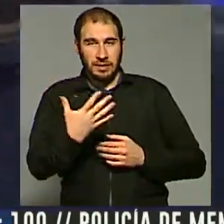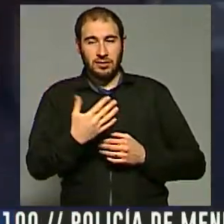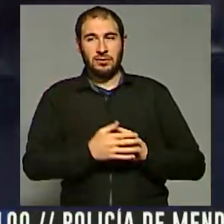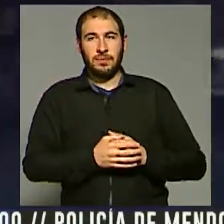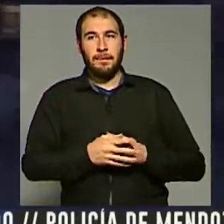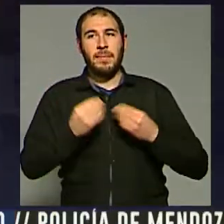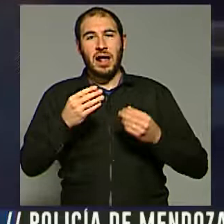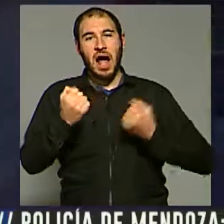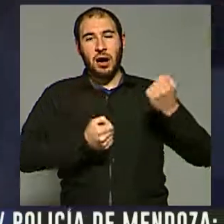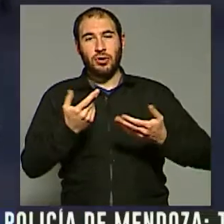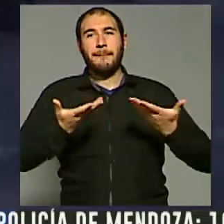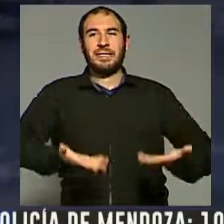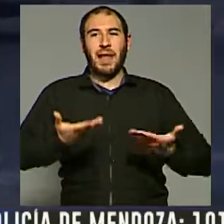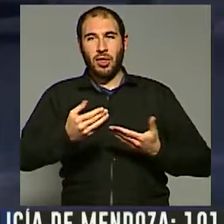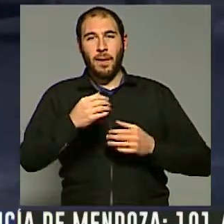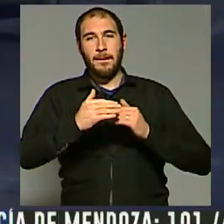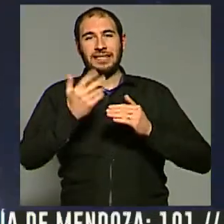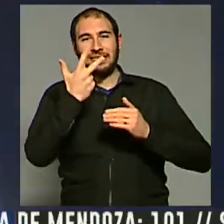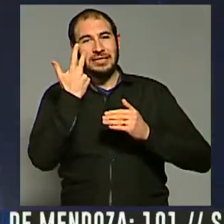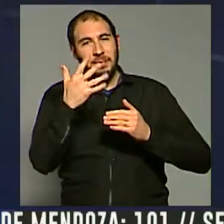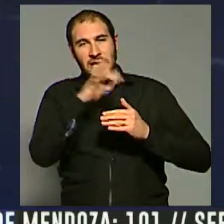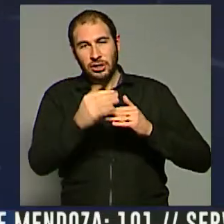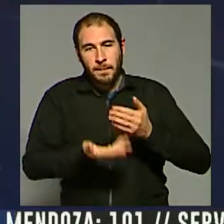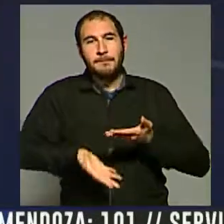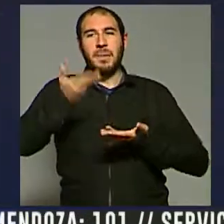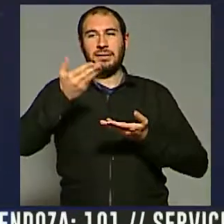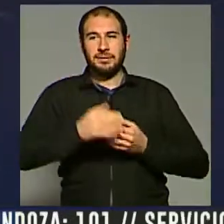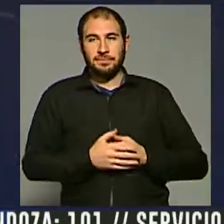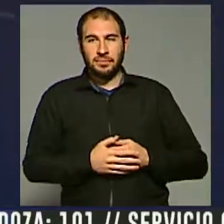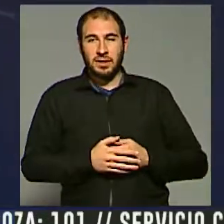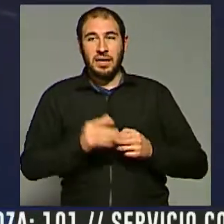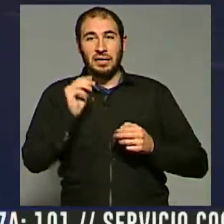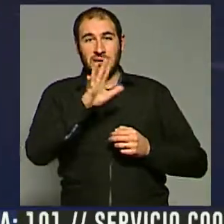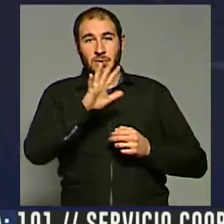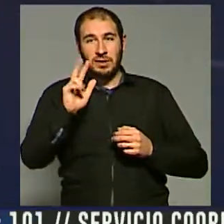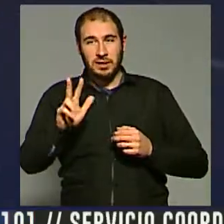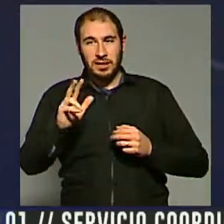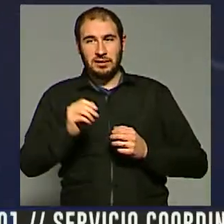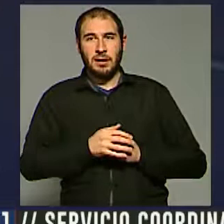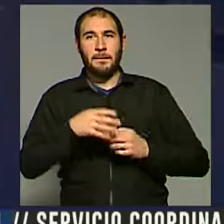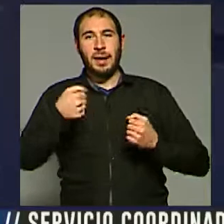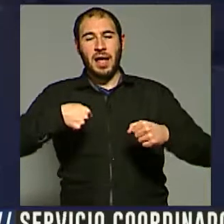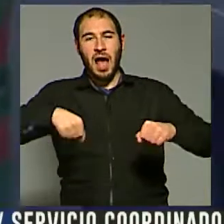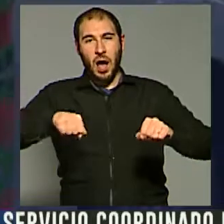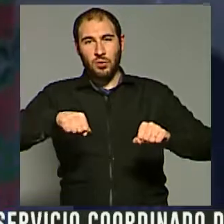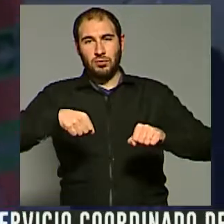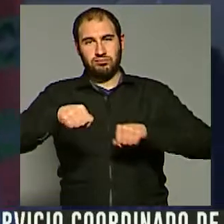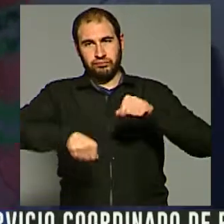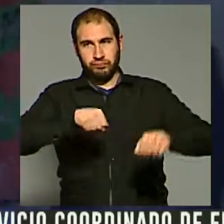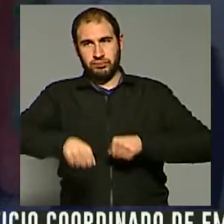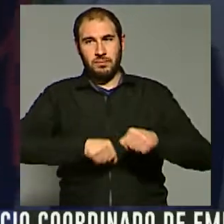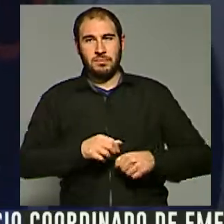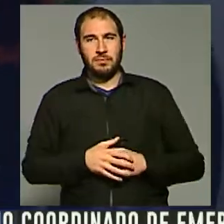fijas para vehículos pesados, que son más de esos 3.500 kilogramos. 53 unidades fijas para ciclomotores